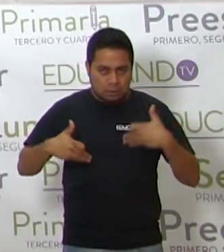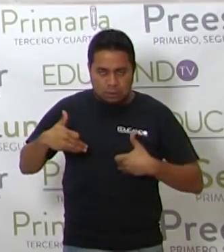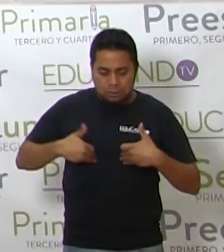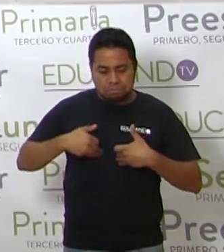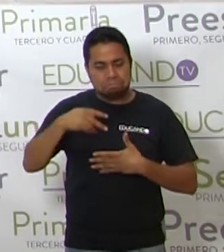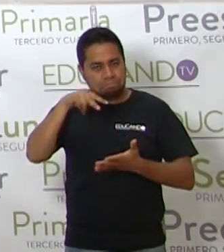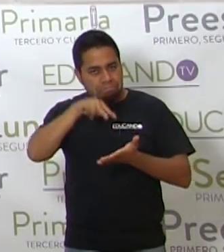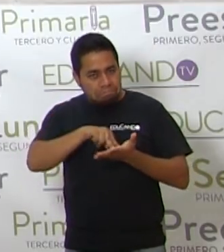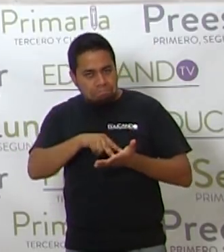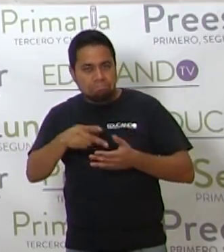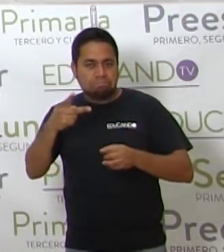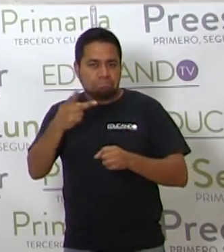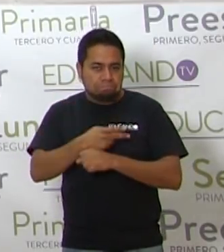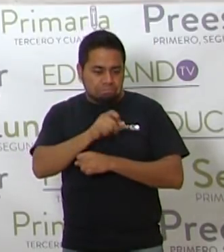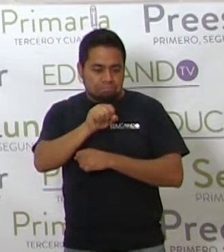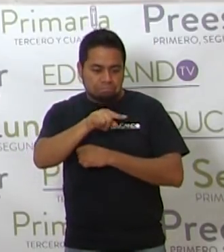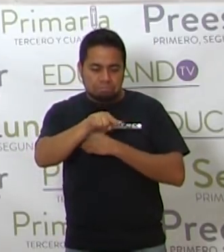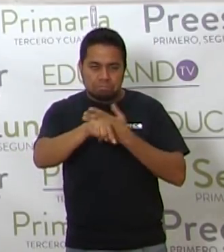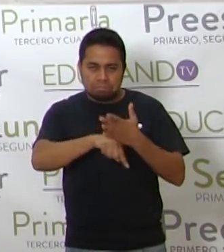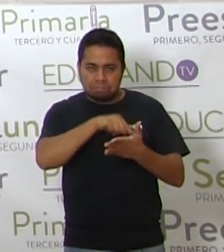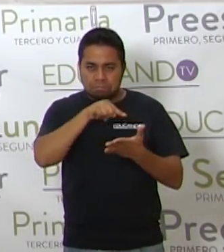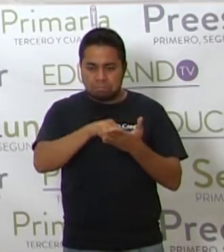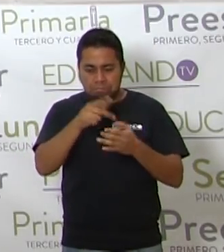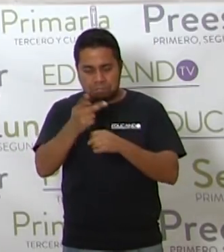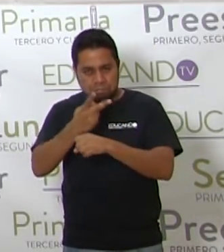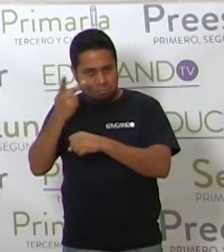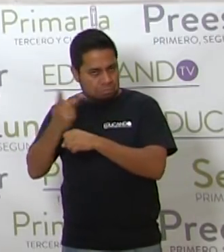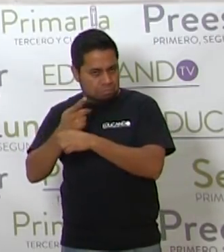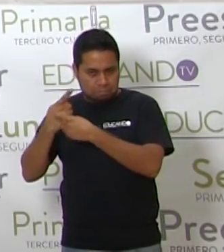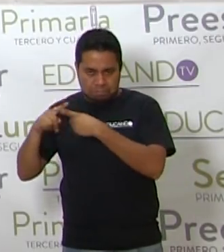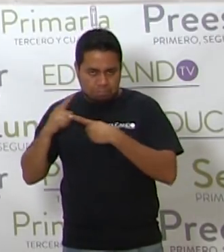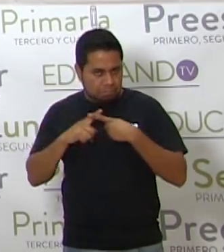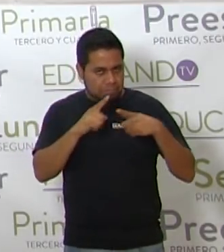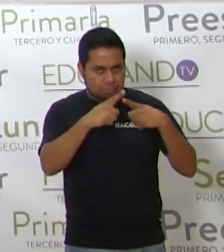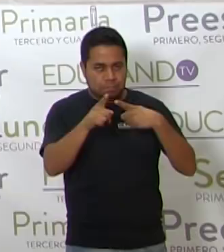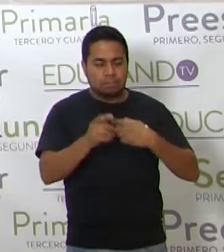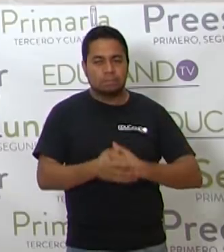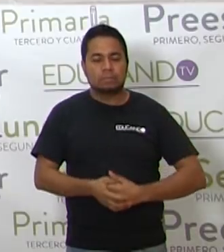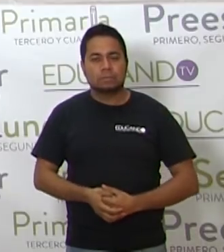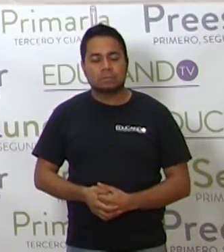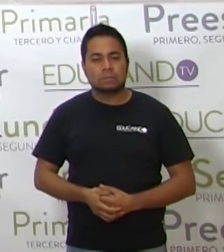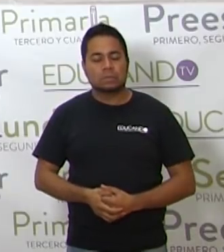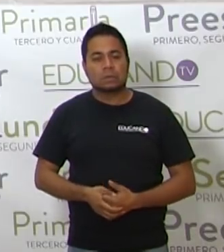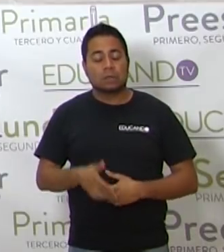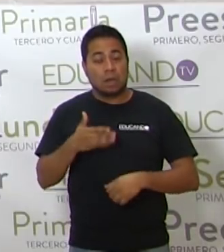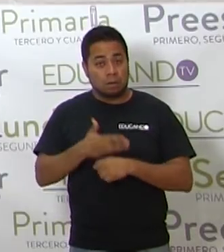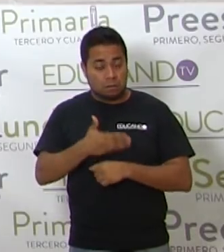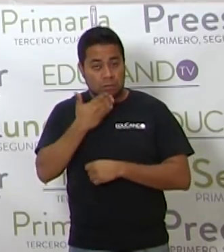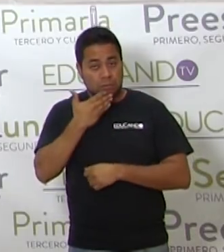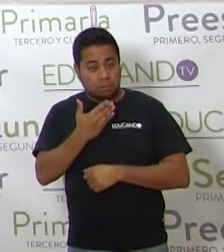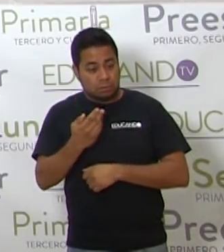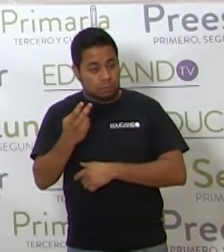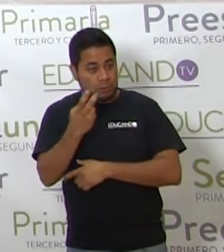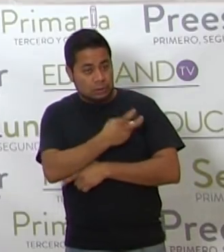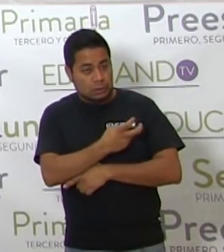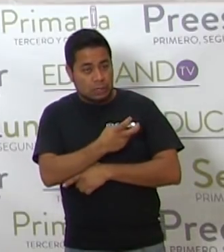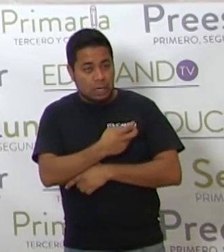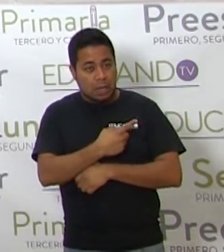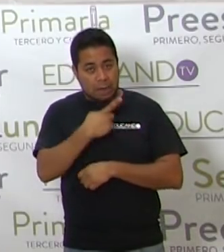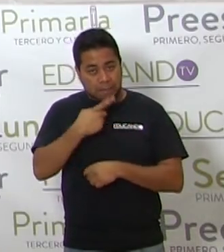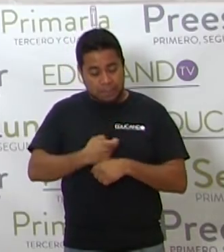ocurrir en el mismo lugar episodios. ¿Bien? Muy bien, niños y niñas. Esta es la